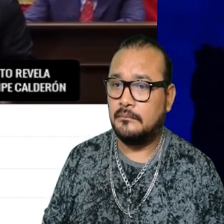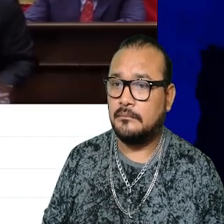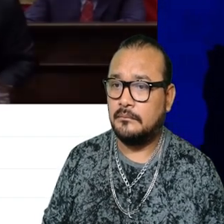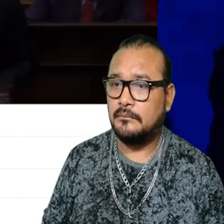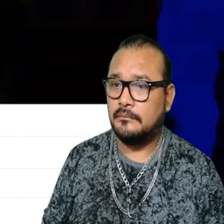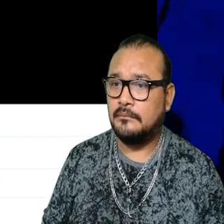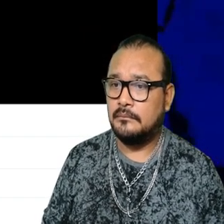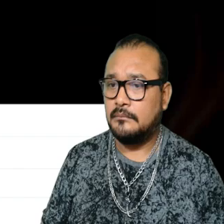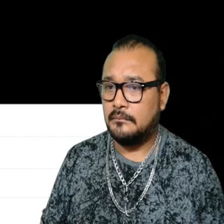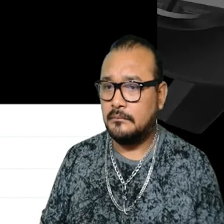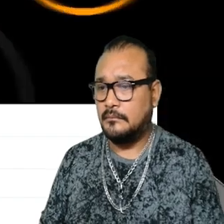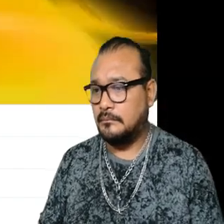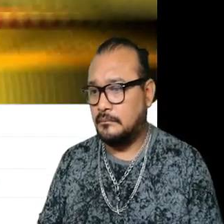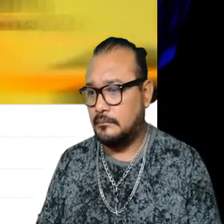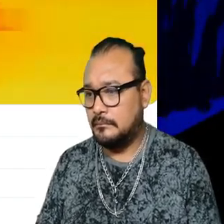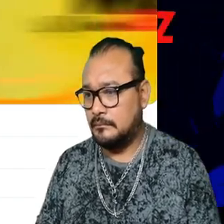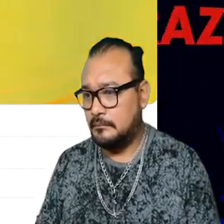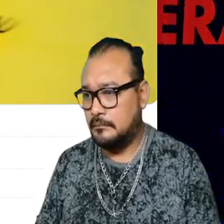Felipe Calderón.